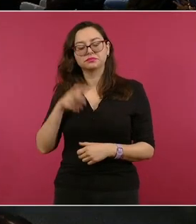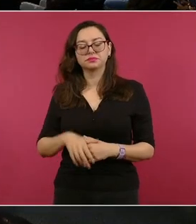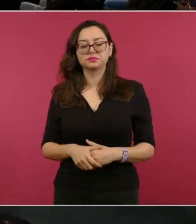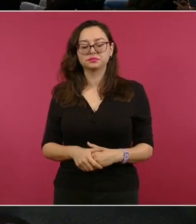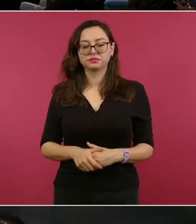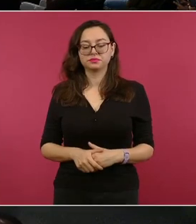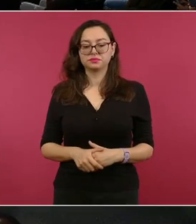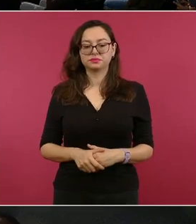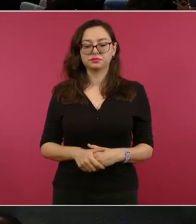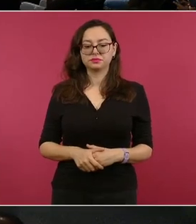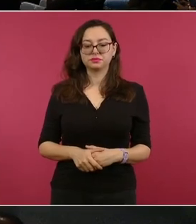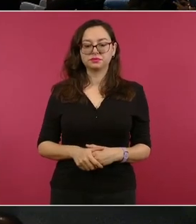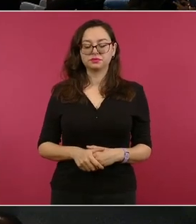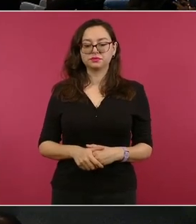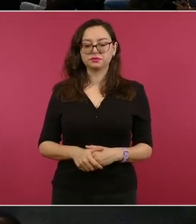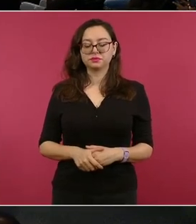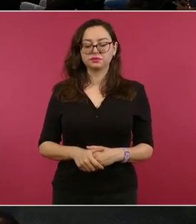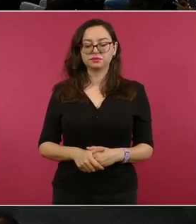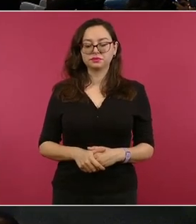Y sí,